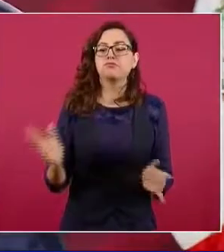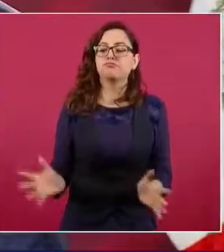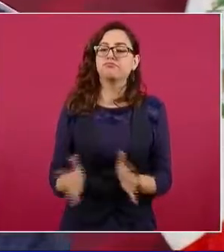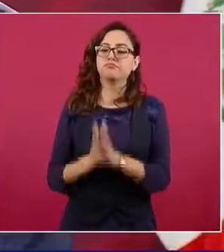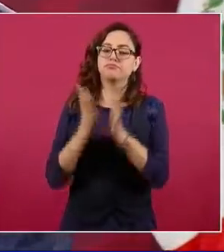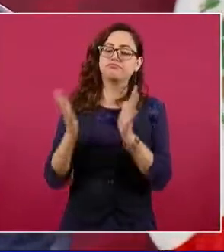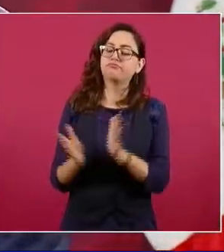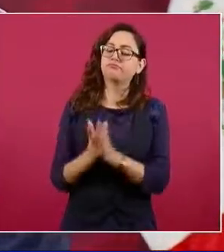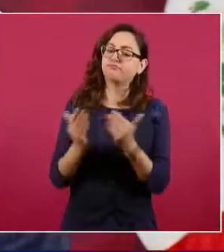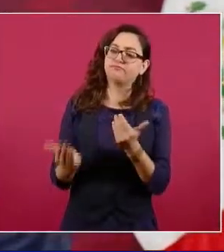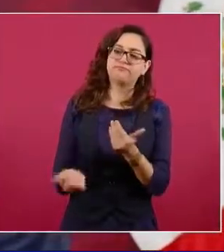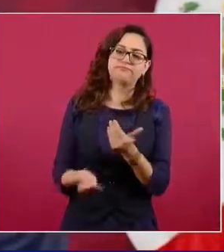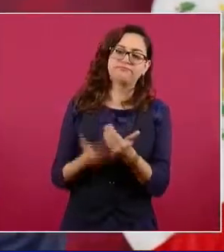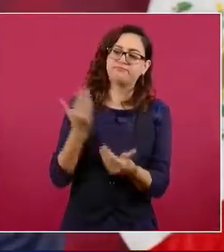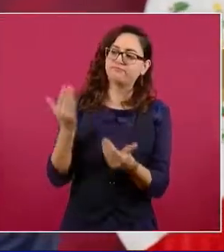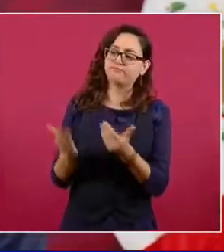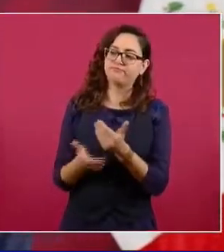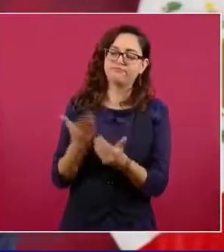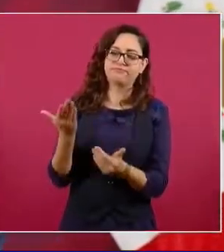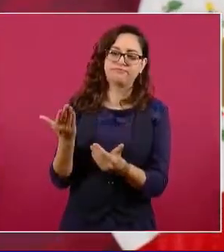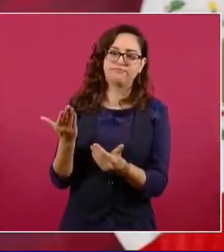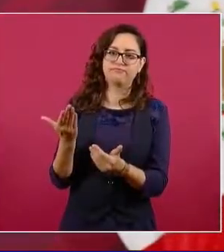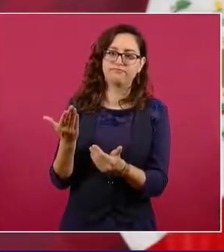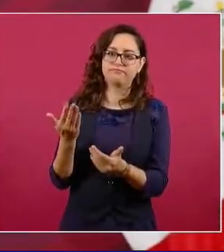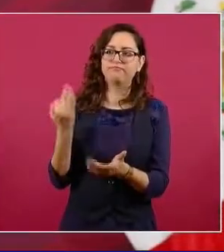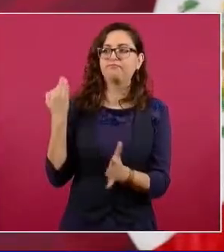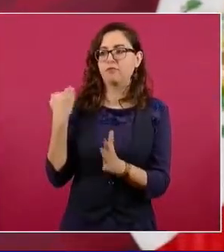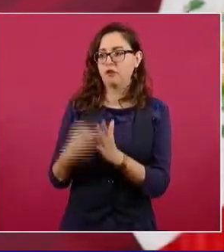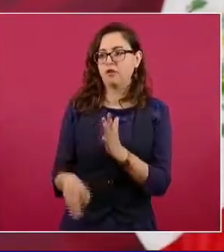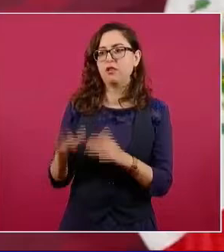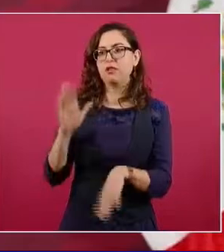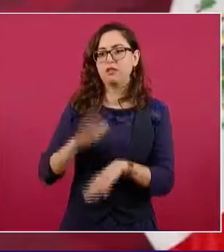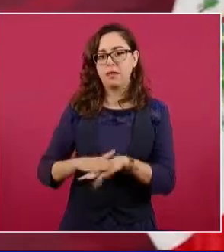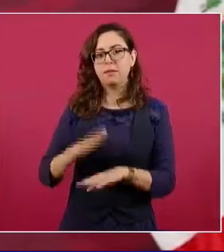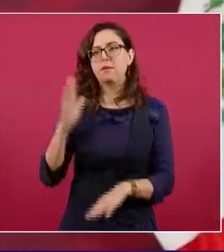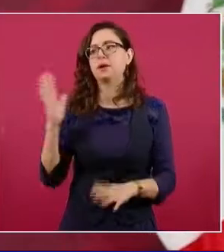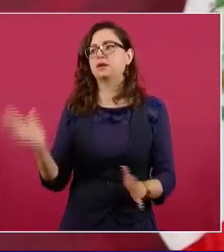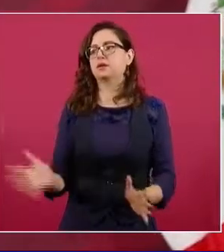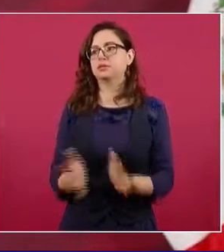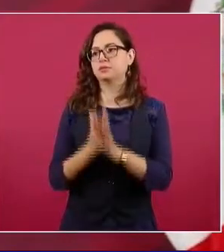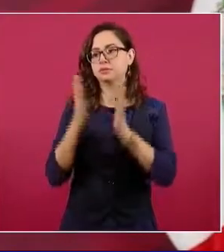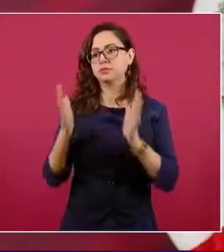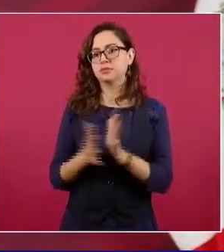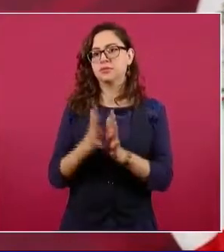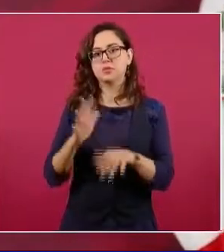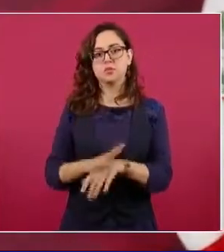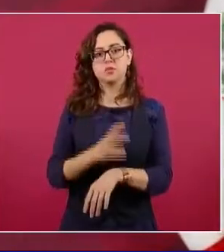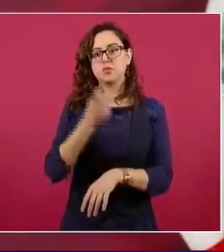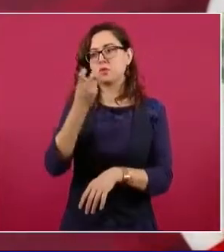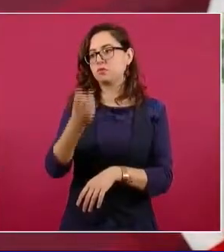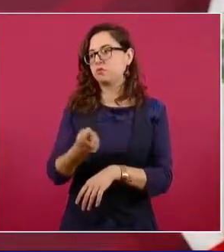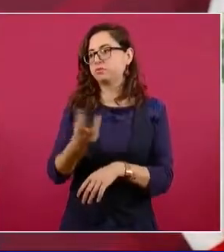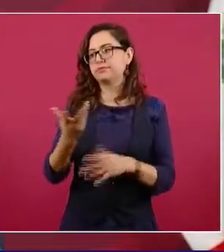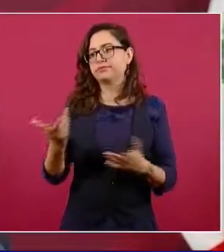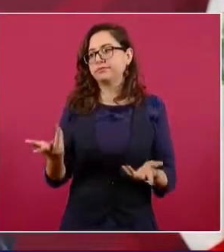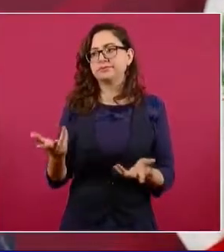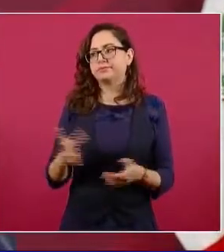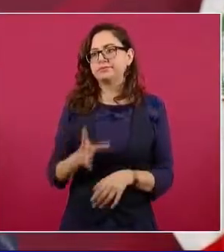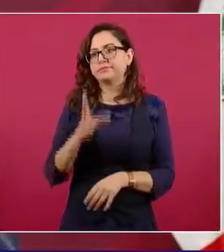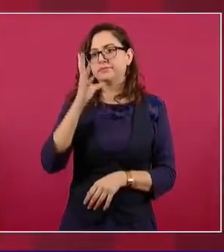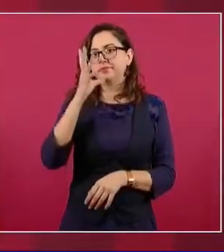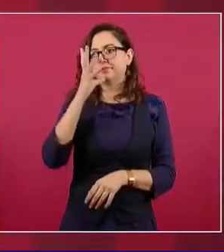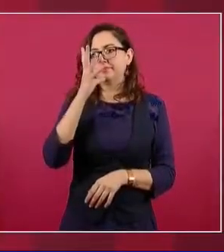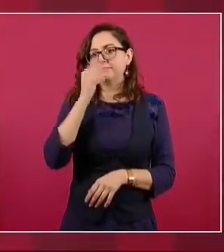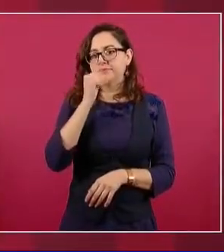fue suficiente la participación, por eso no fue vinculatoria la consulta.